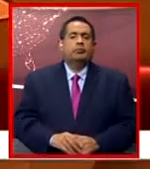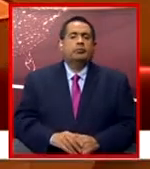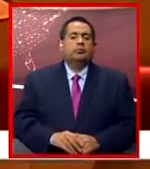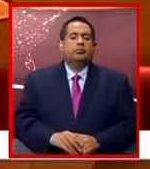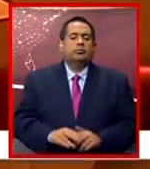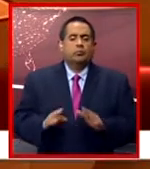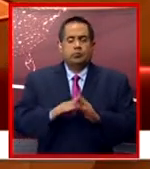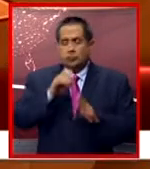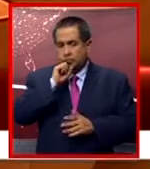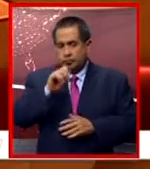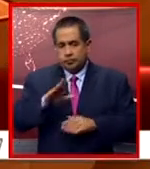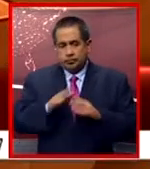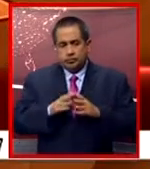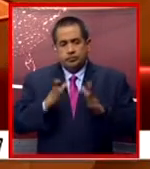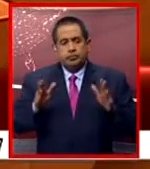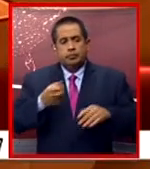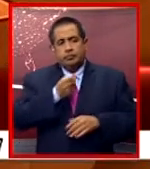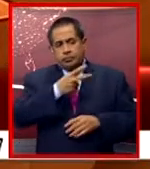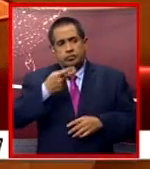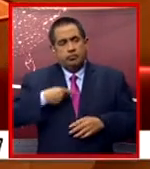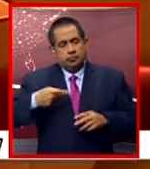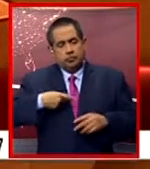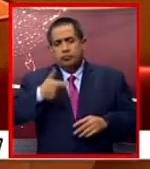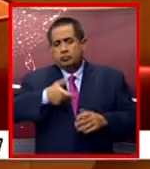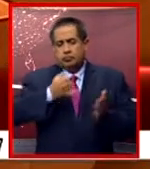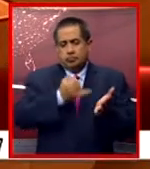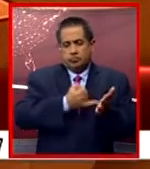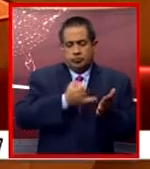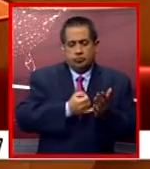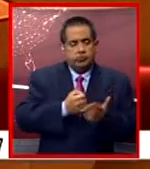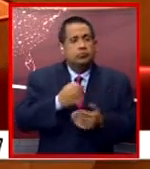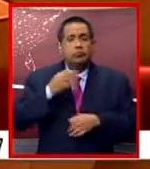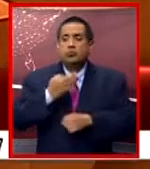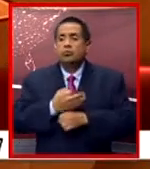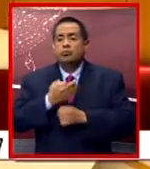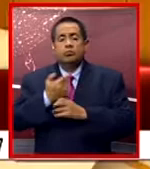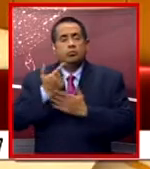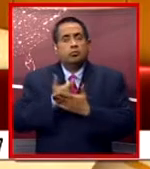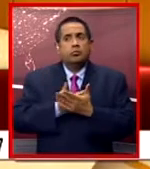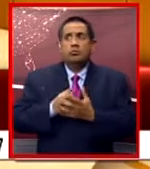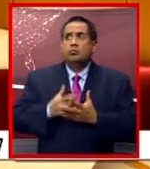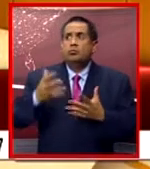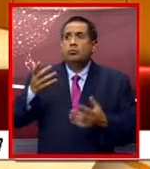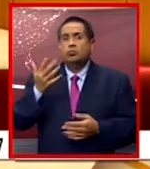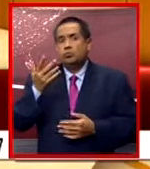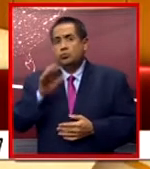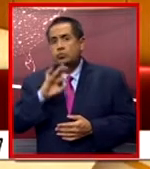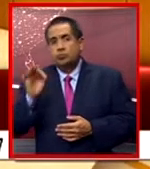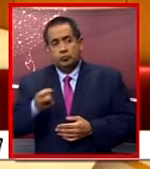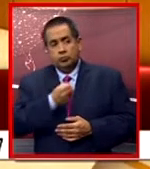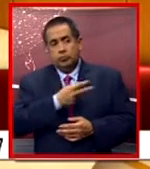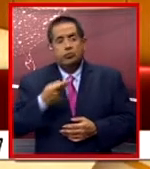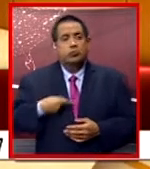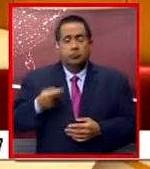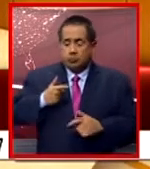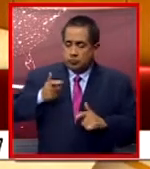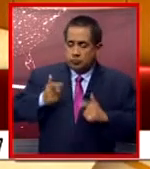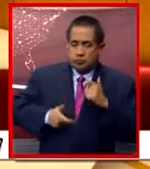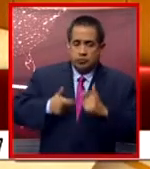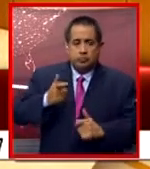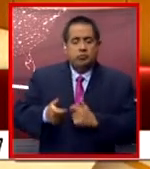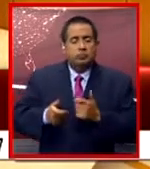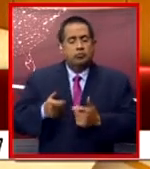Logramos también ampliar la base de contribuyentes. Hoy tenemos un padrón que ha crecido más de 50% en el último